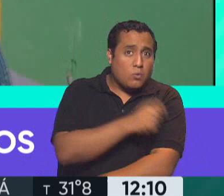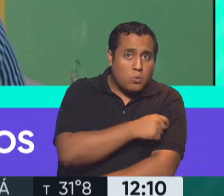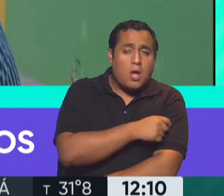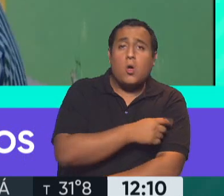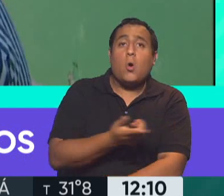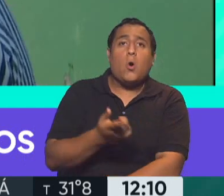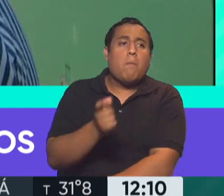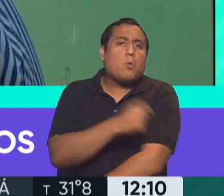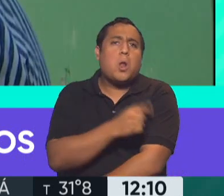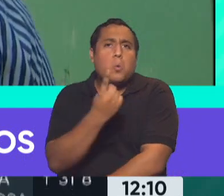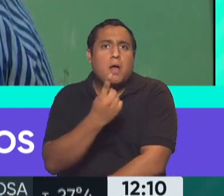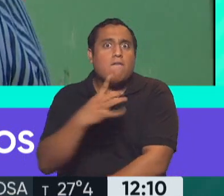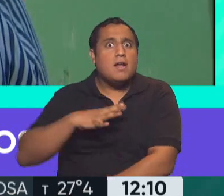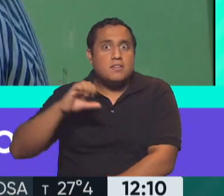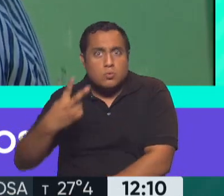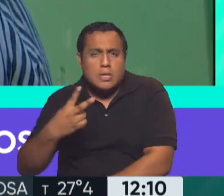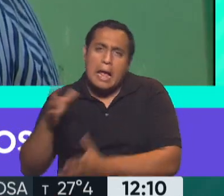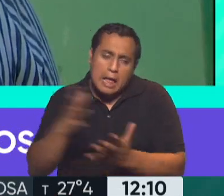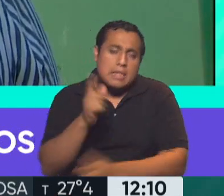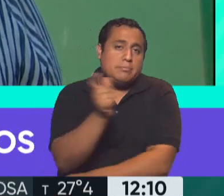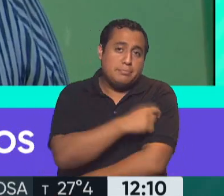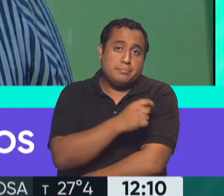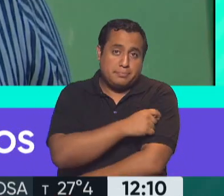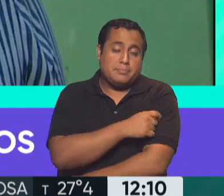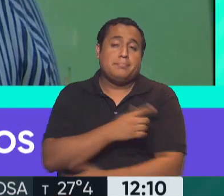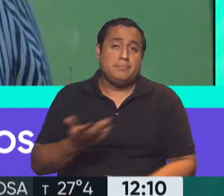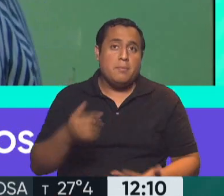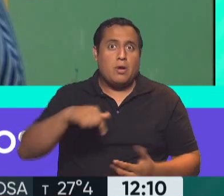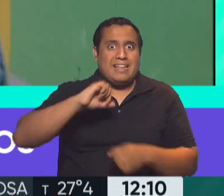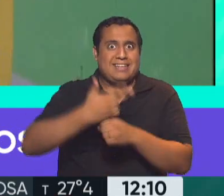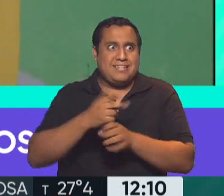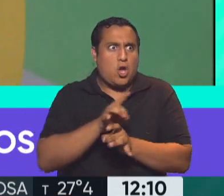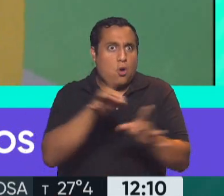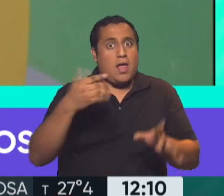los esquemas, hay que vacunarse para poder superar esta tercera ola que se vive en la Argentina.